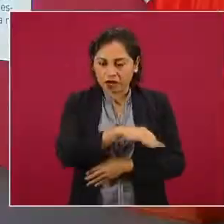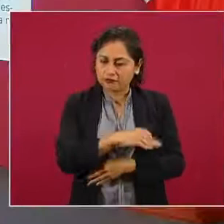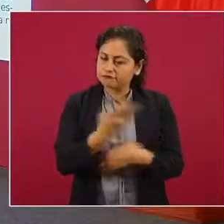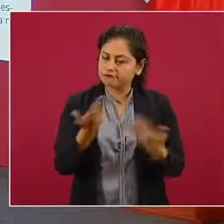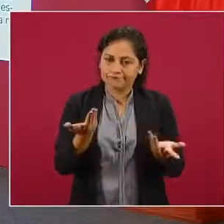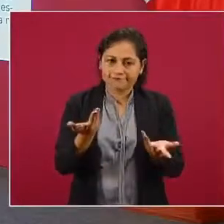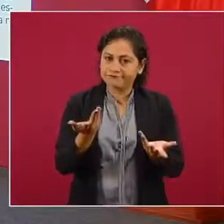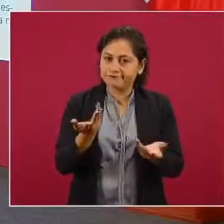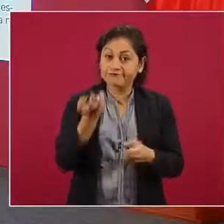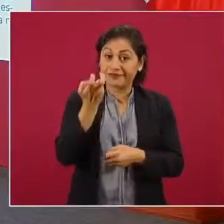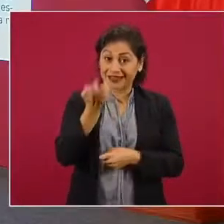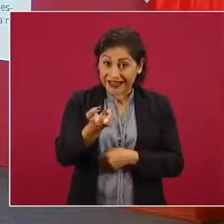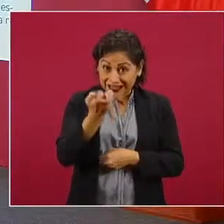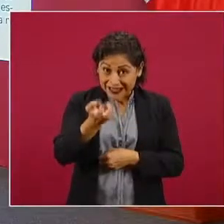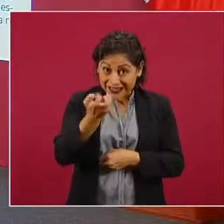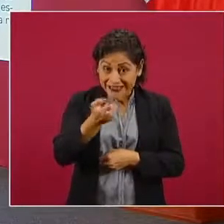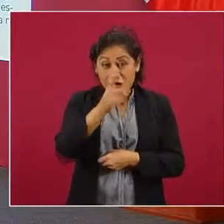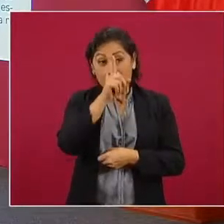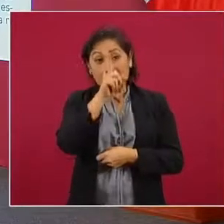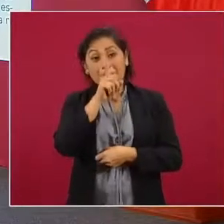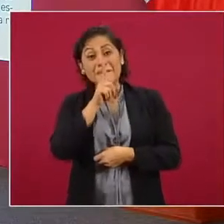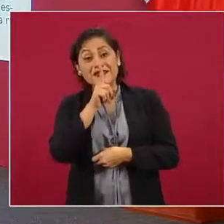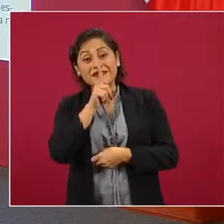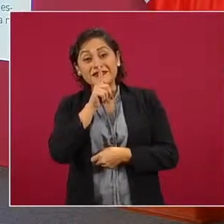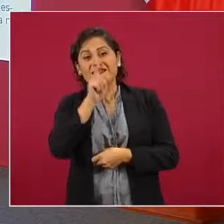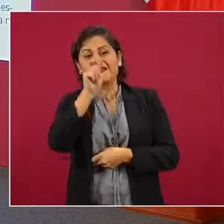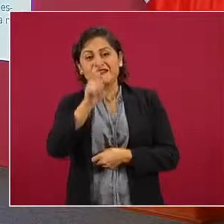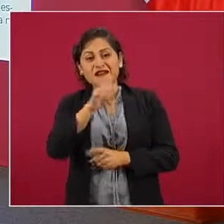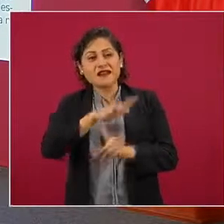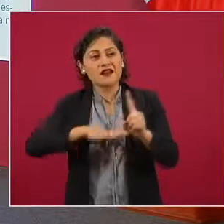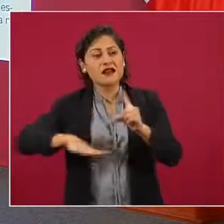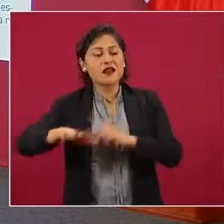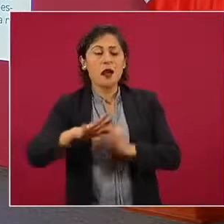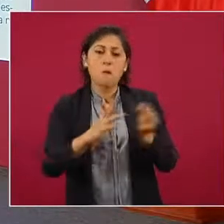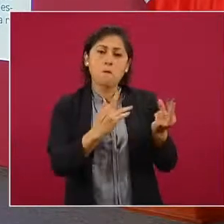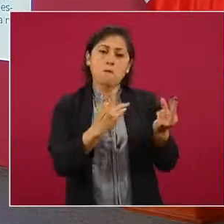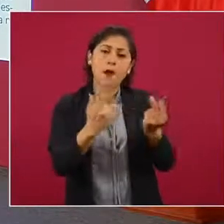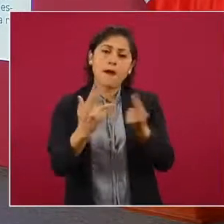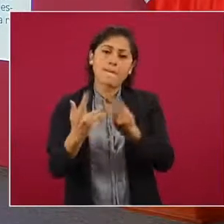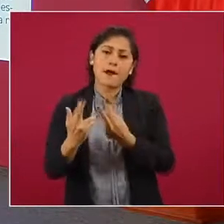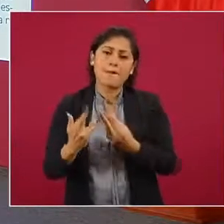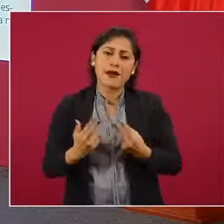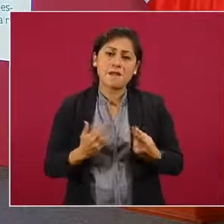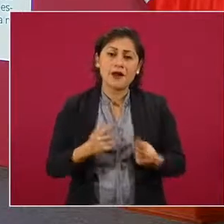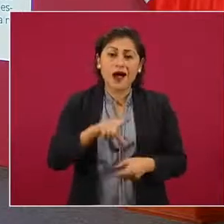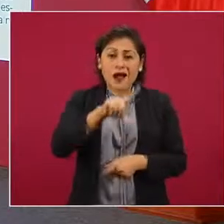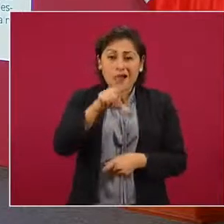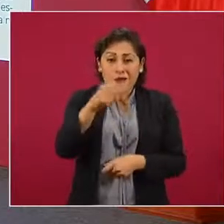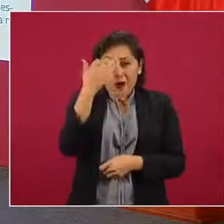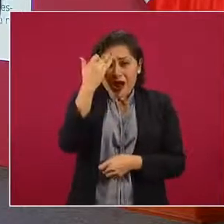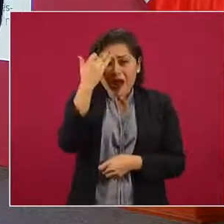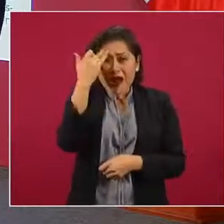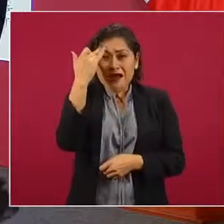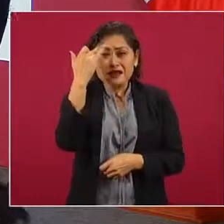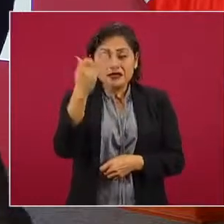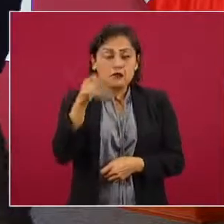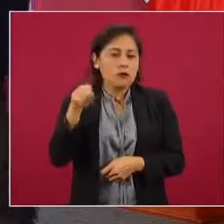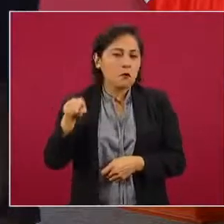deteriora rápidamente las relaciones sociales y a la larga termina por afectar al